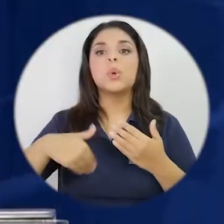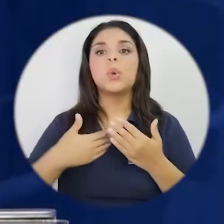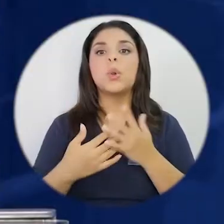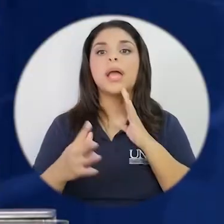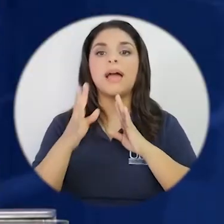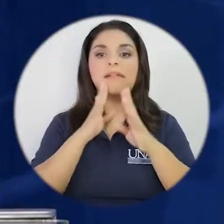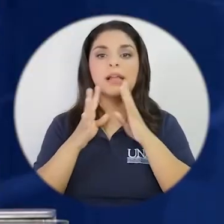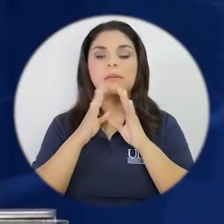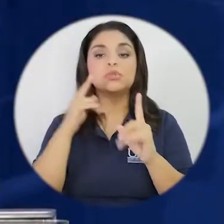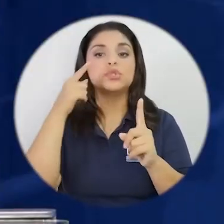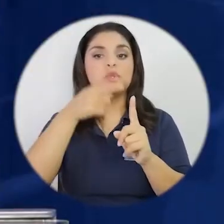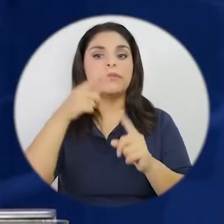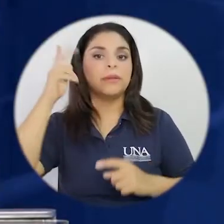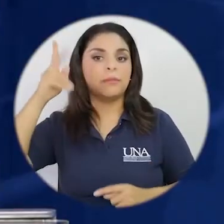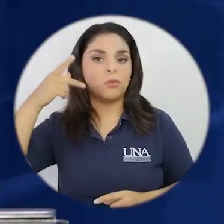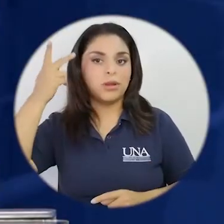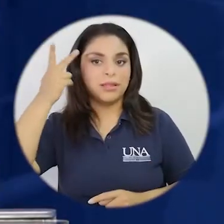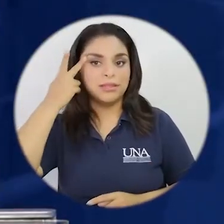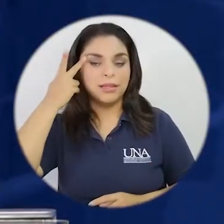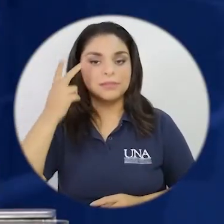hemos hablado tiene que ver con políticas.